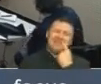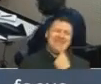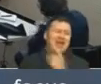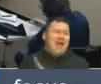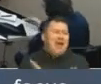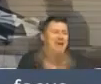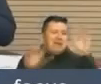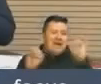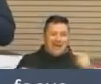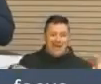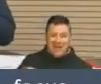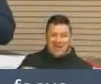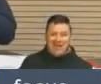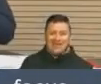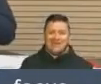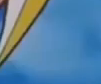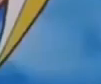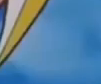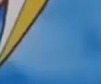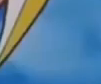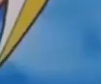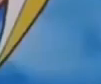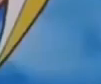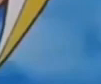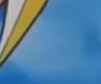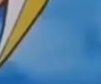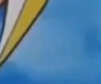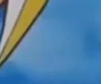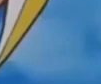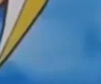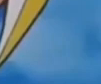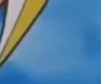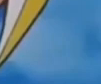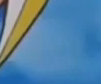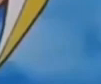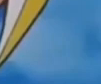Esto ya no es divertido, es triste.